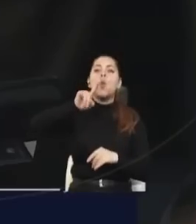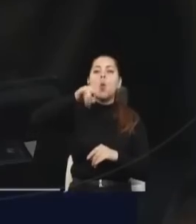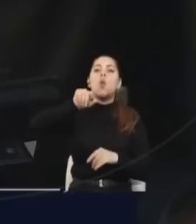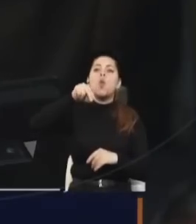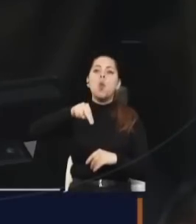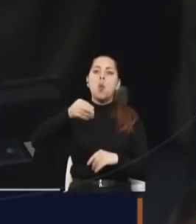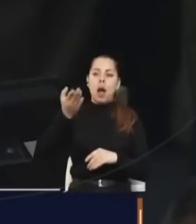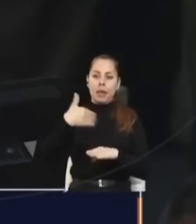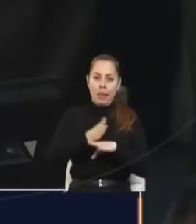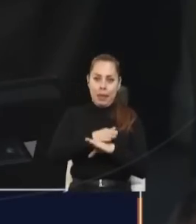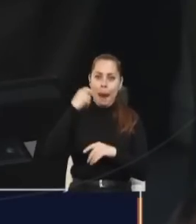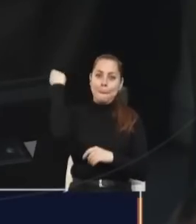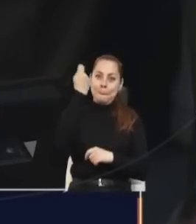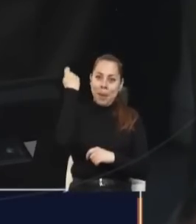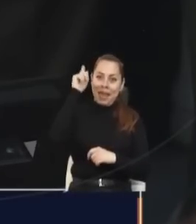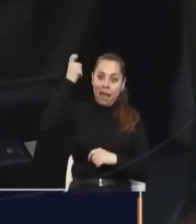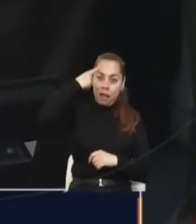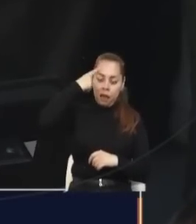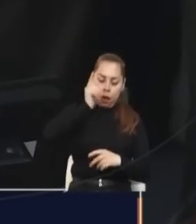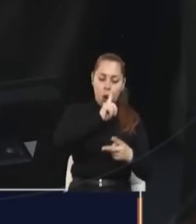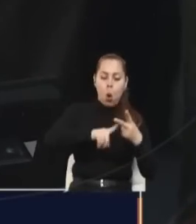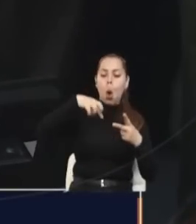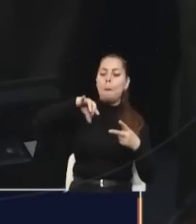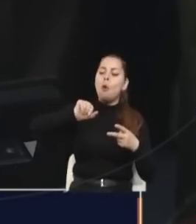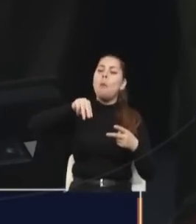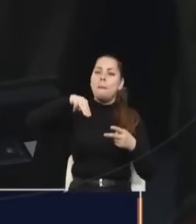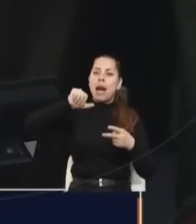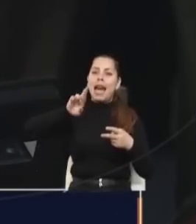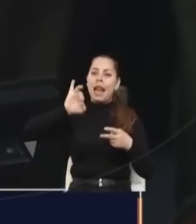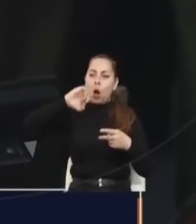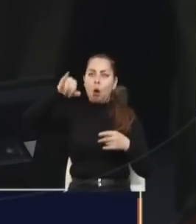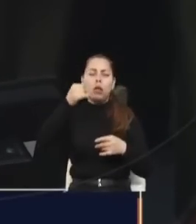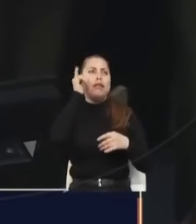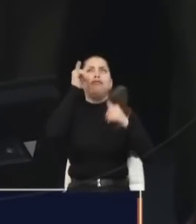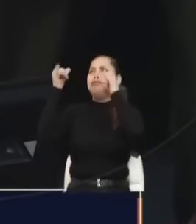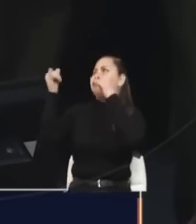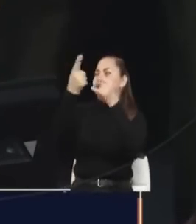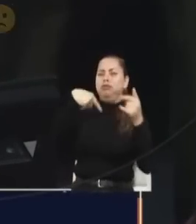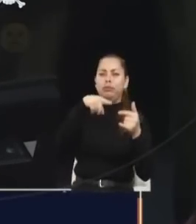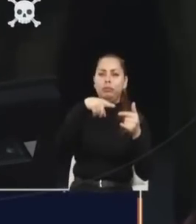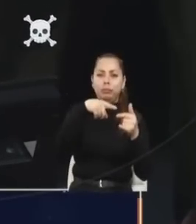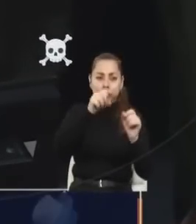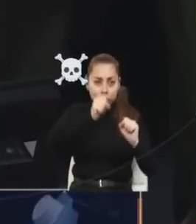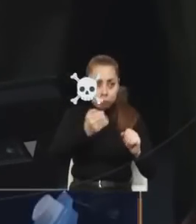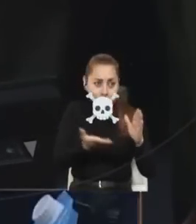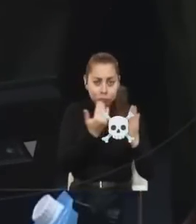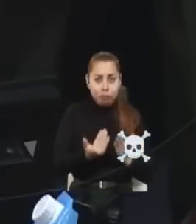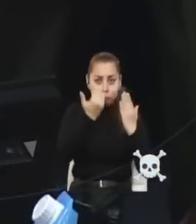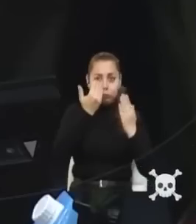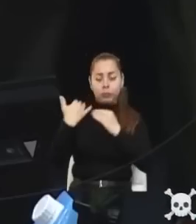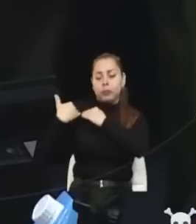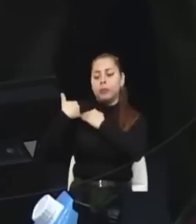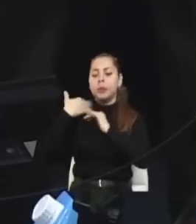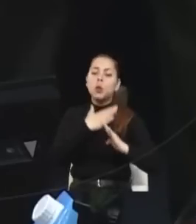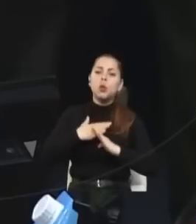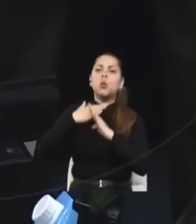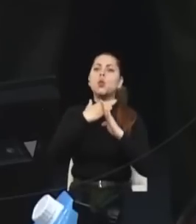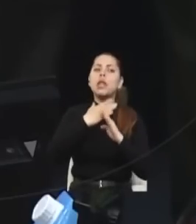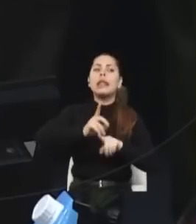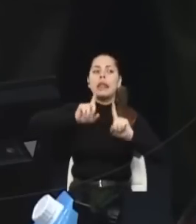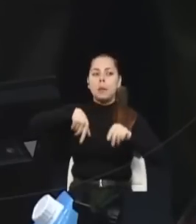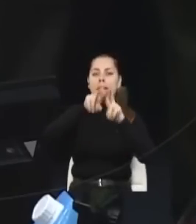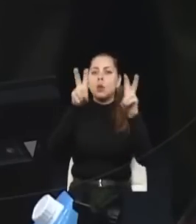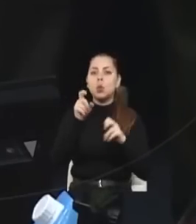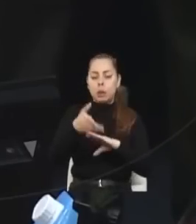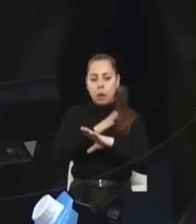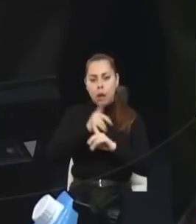Juan, o miren al señor Pumarejo en Barranquilla, la cantidad de cámaras. Es decir, la responsabilidad de la seguridad también es un